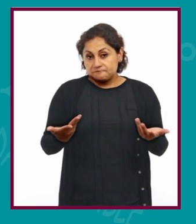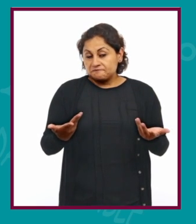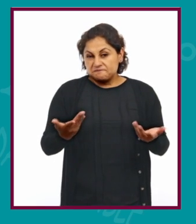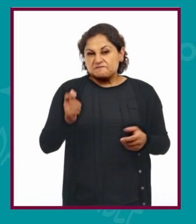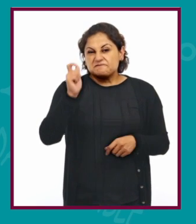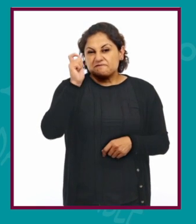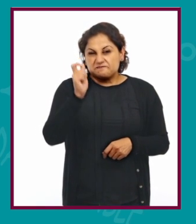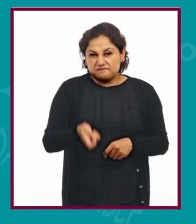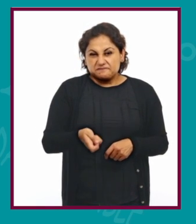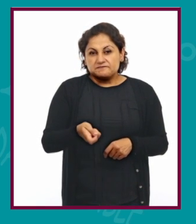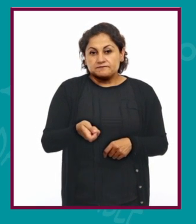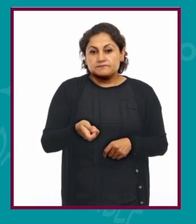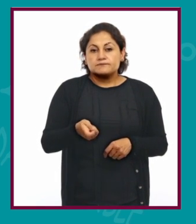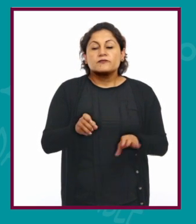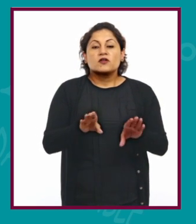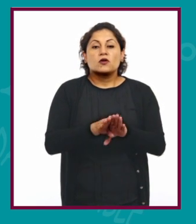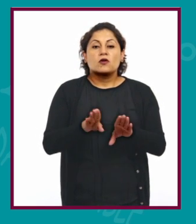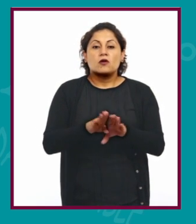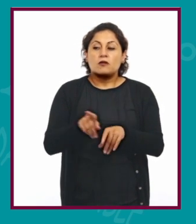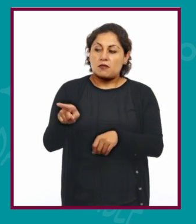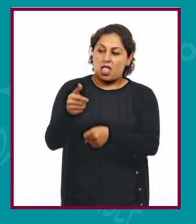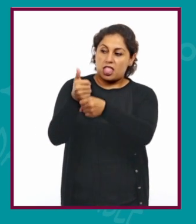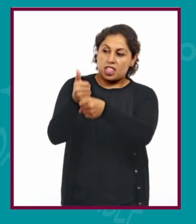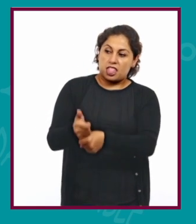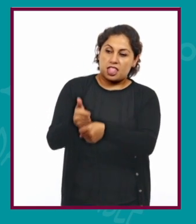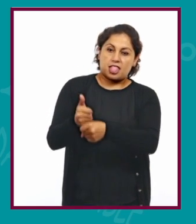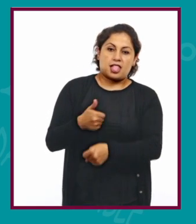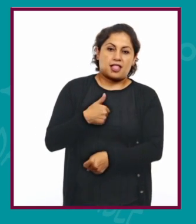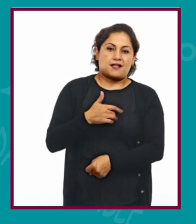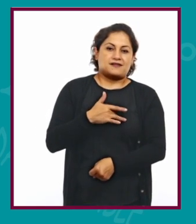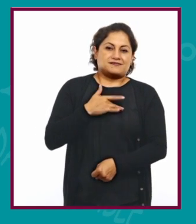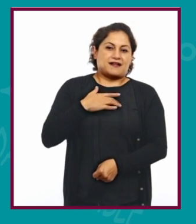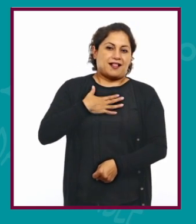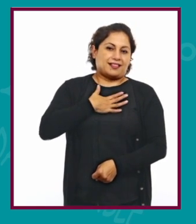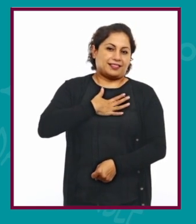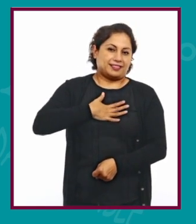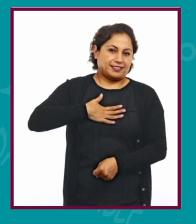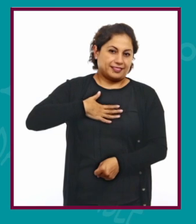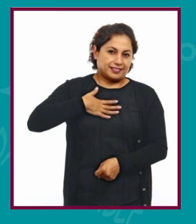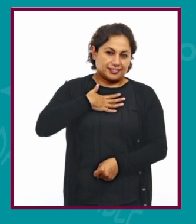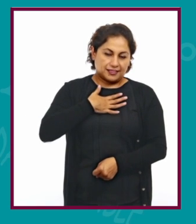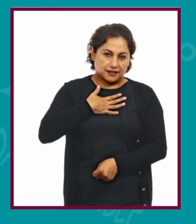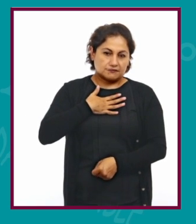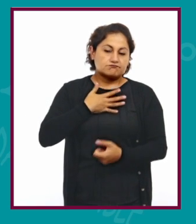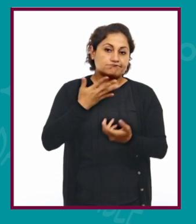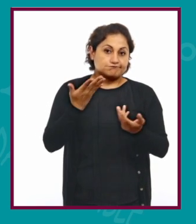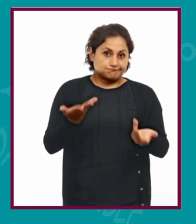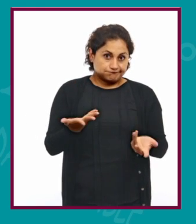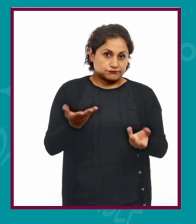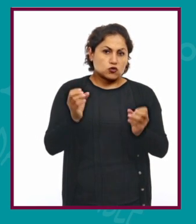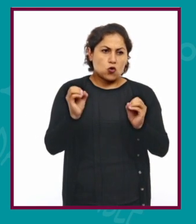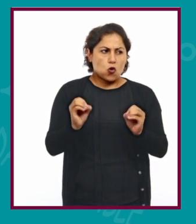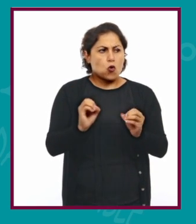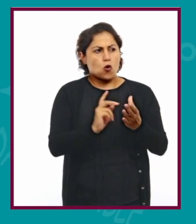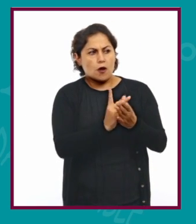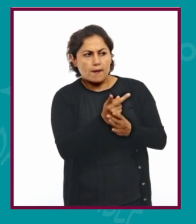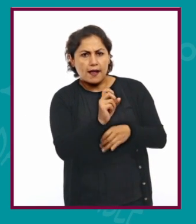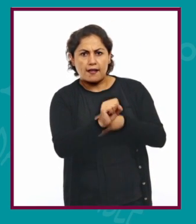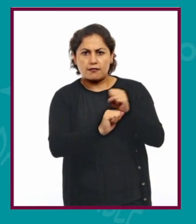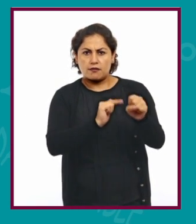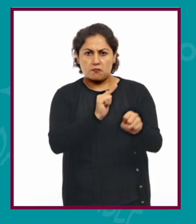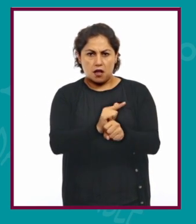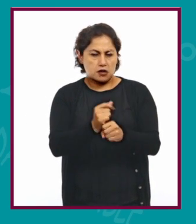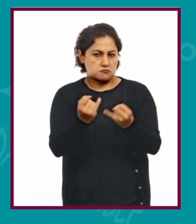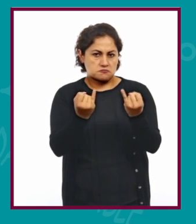En términos generales, ser indiferente o regodearse o disfrutar el sufrimiento de otras personas o de otros seres